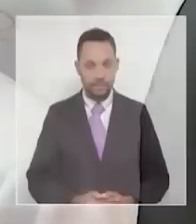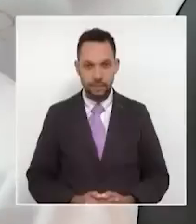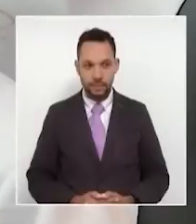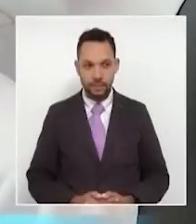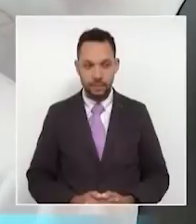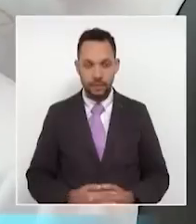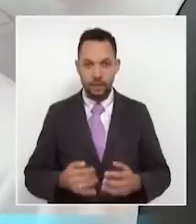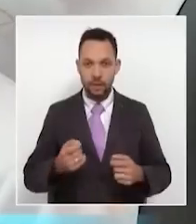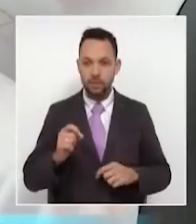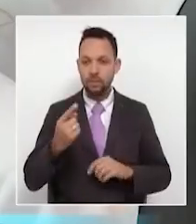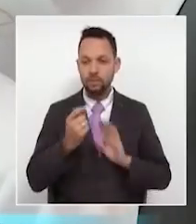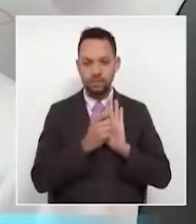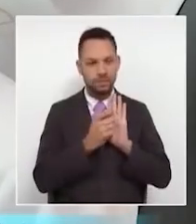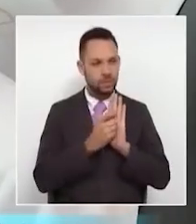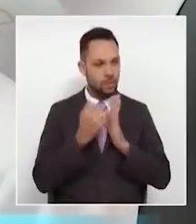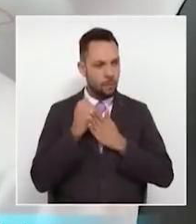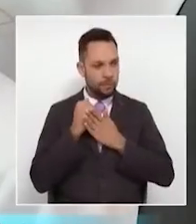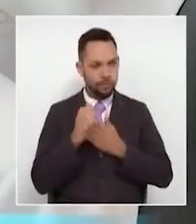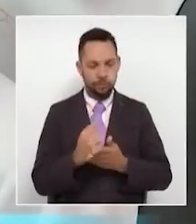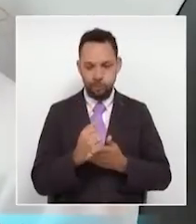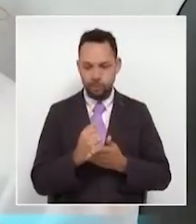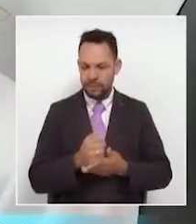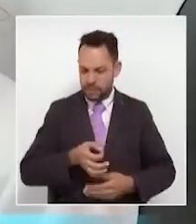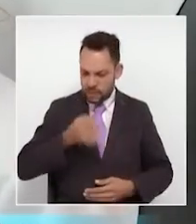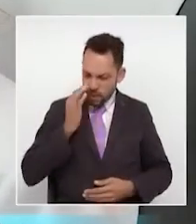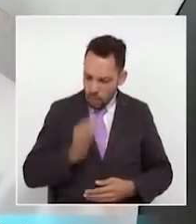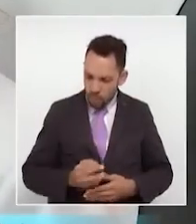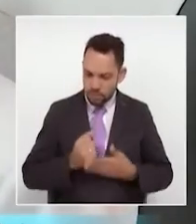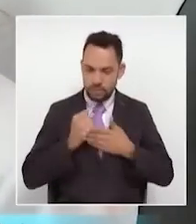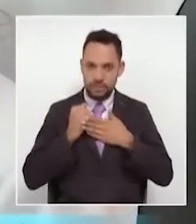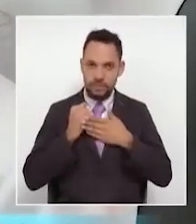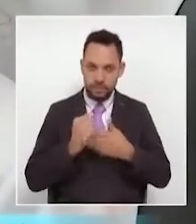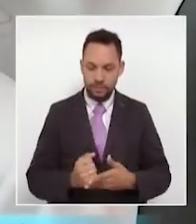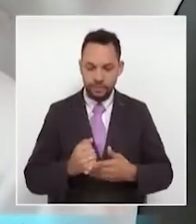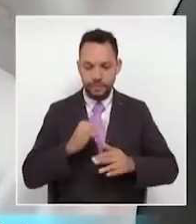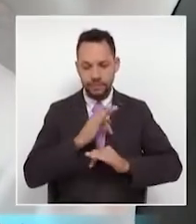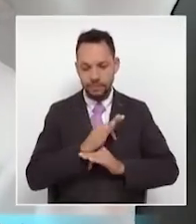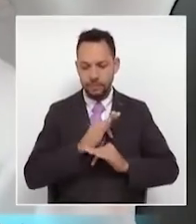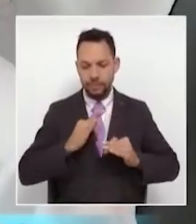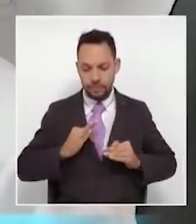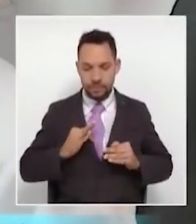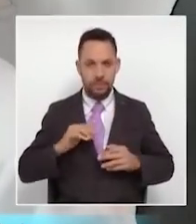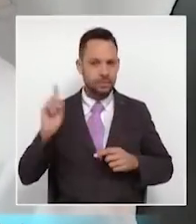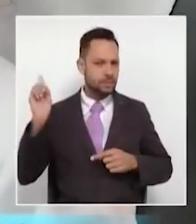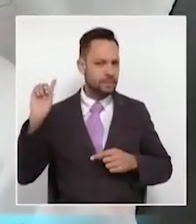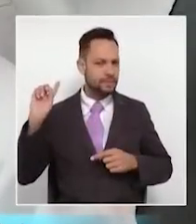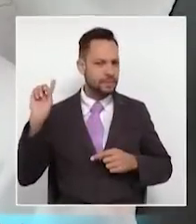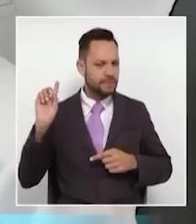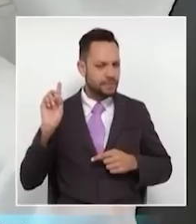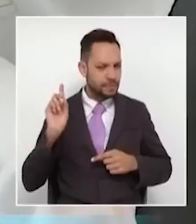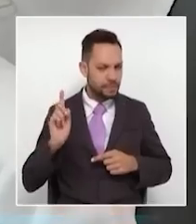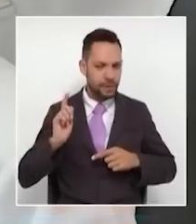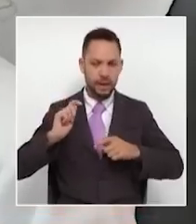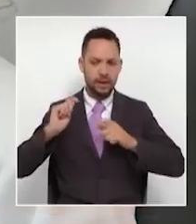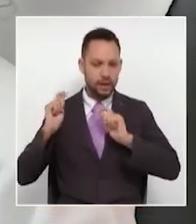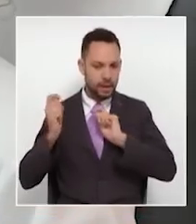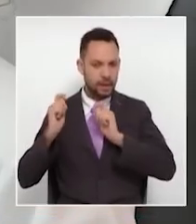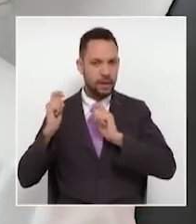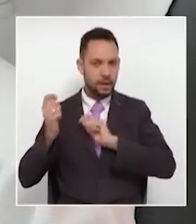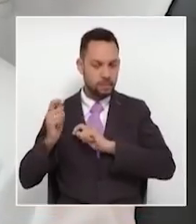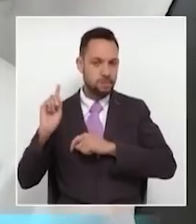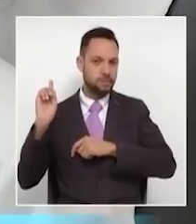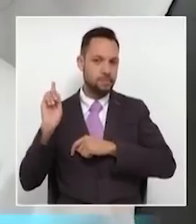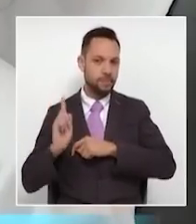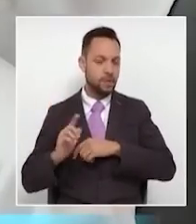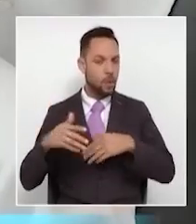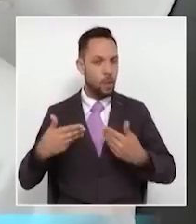de las ayudas terapéuticas que más han evolucionado en la vida y que ayudan a controlar los estados mentales en los